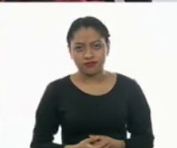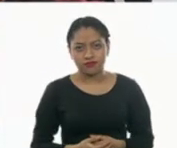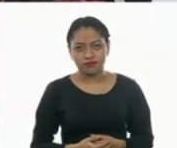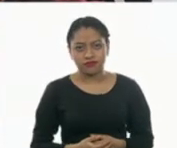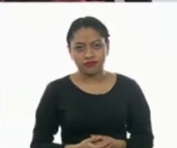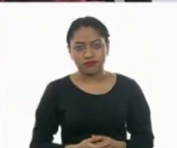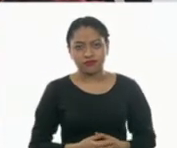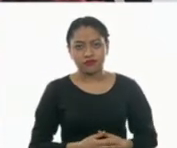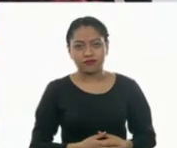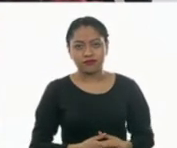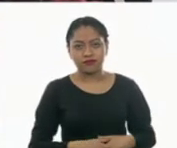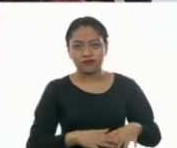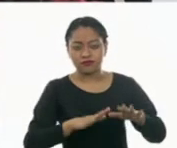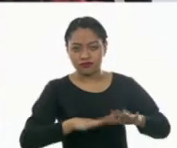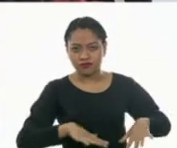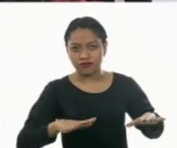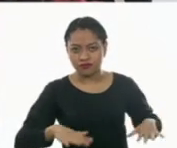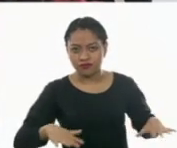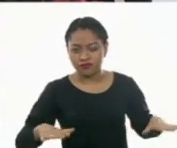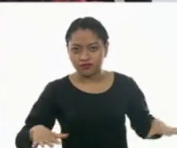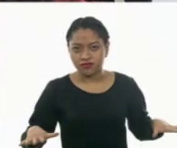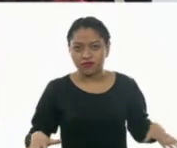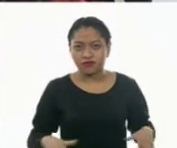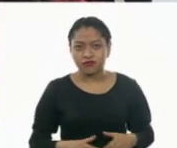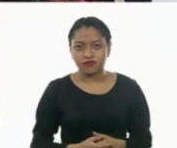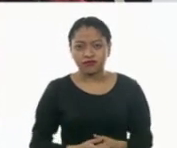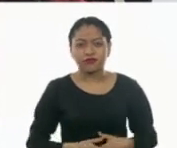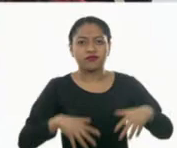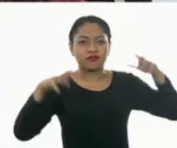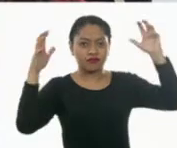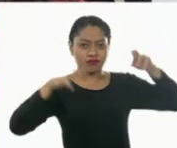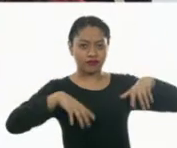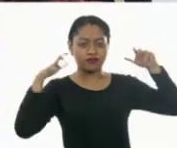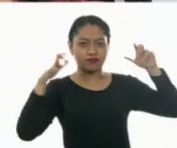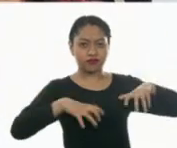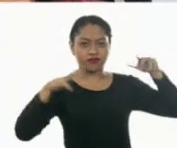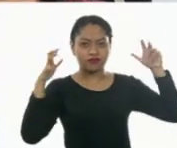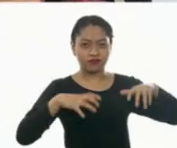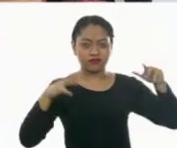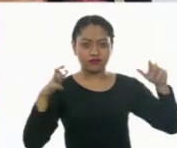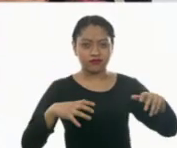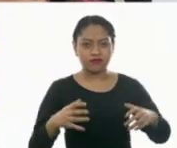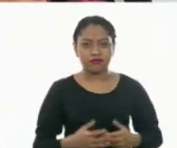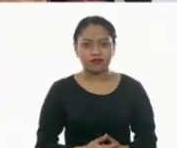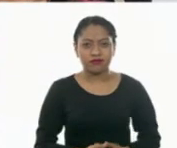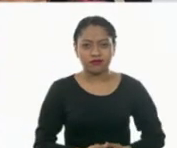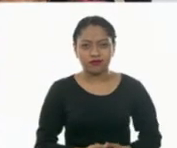mar, lagos, lluvia, cuando